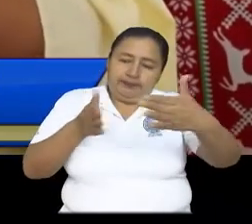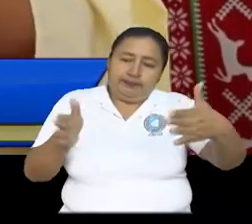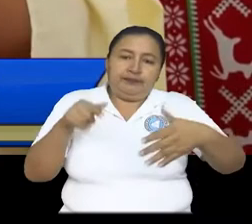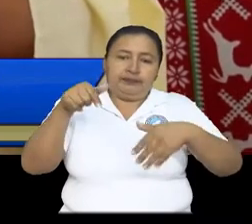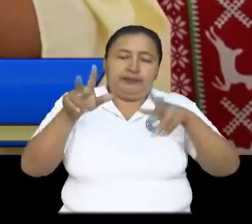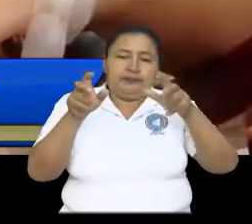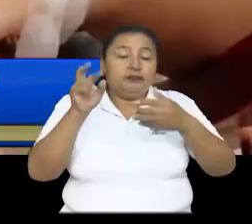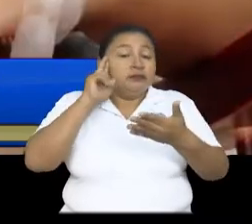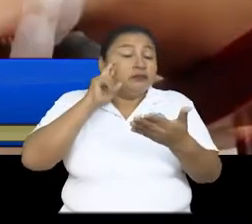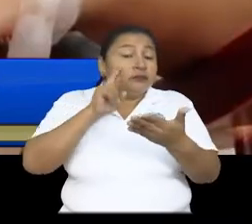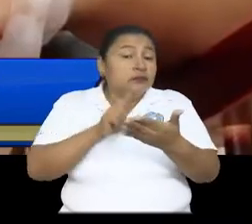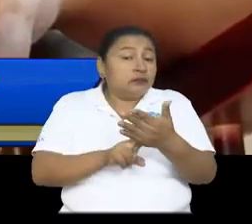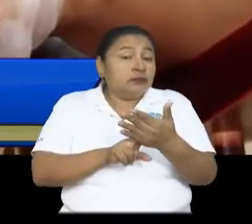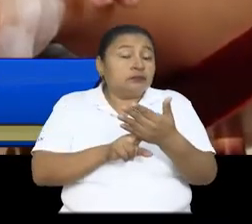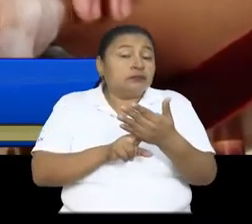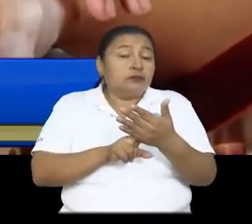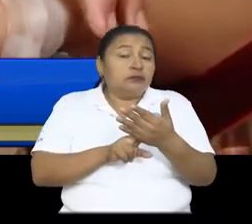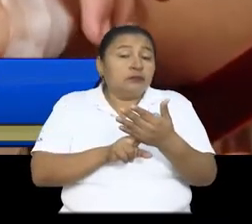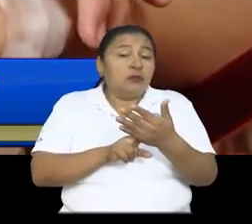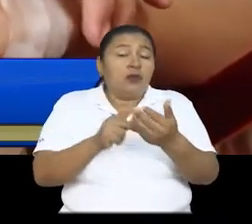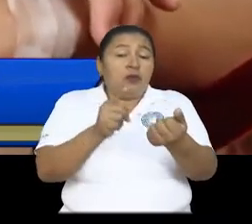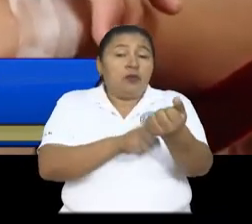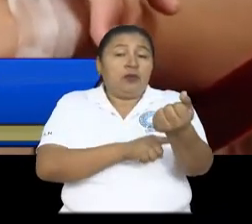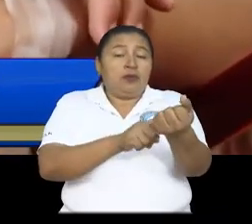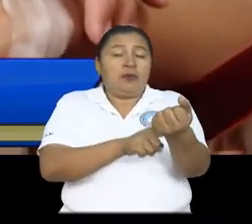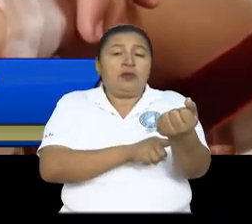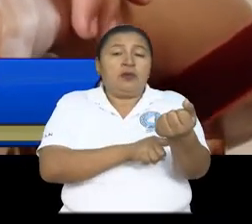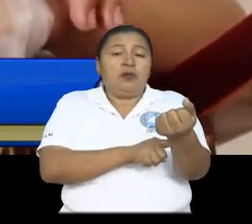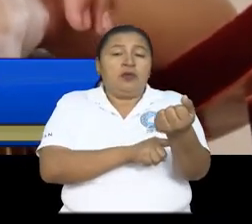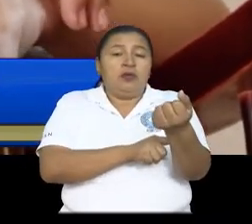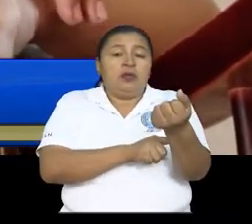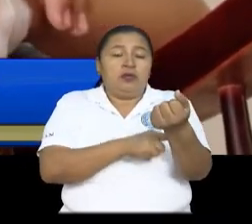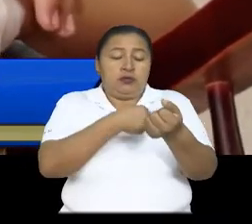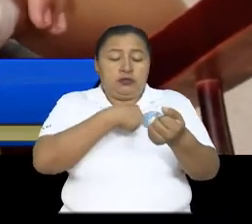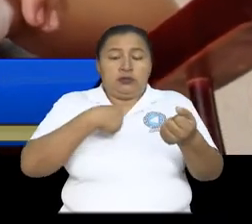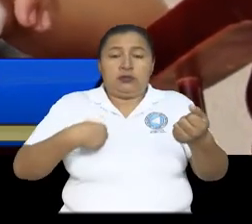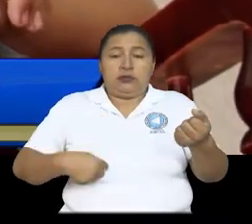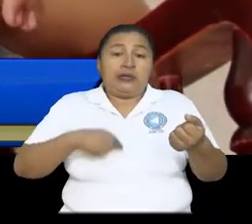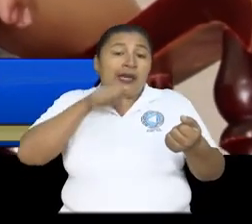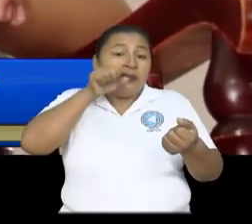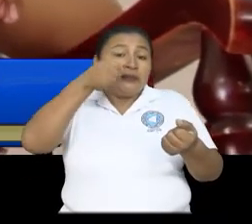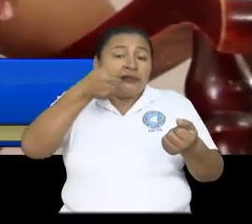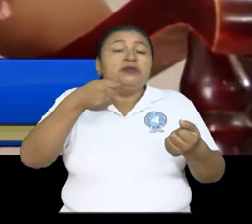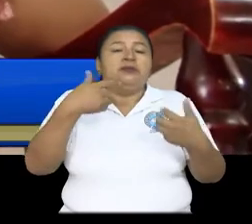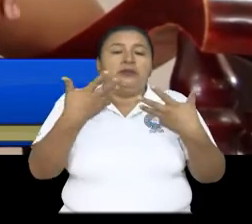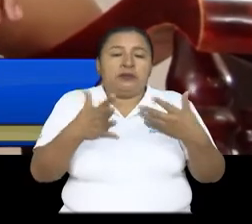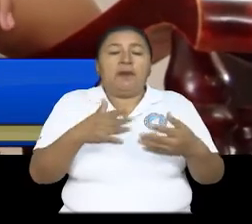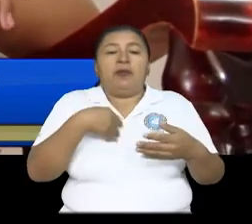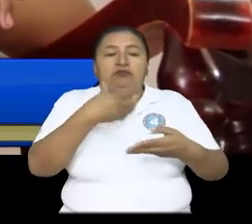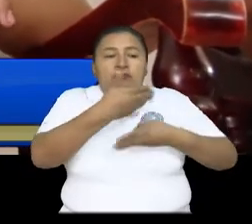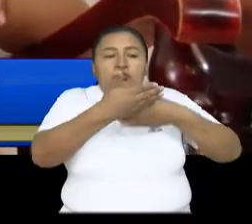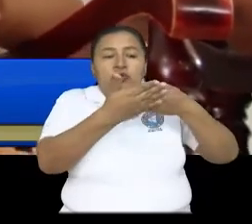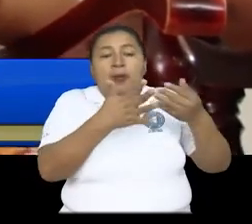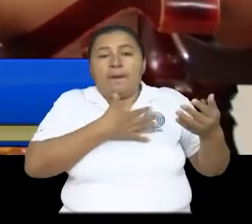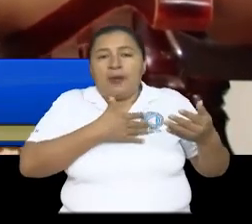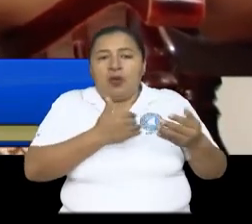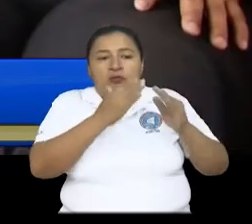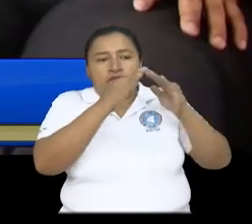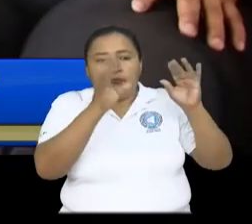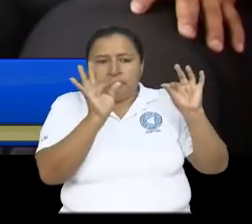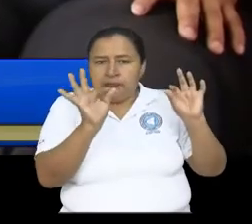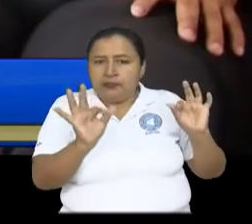tema recordemos que con los hermanos de china taiwán hemos estado mejorando verdad las casas